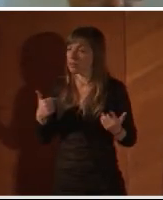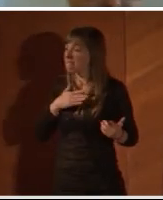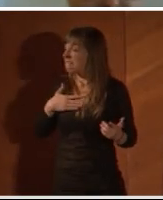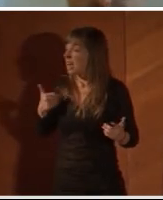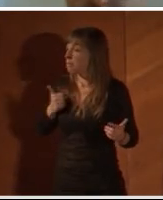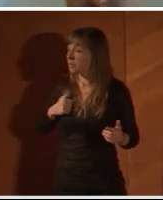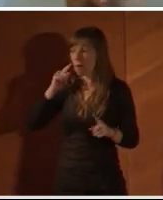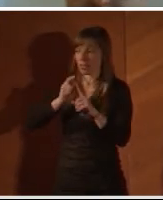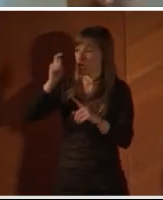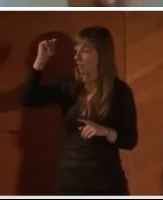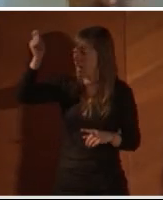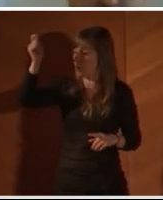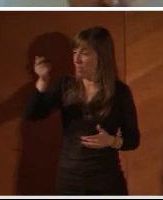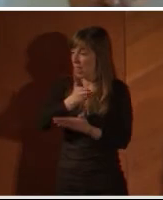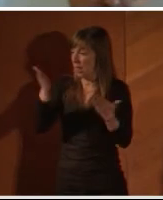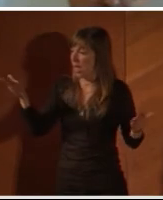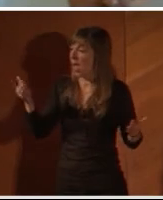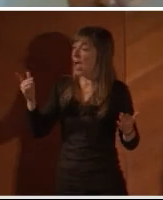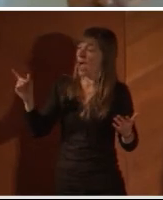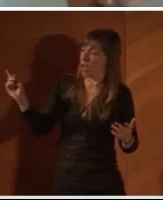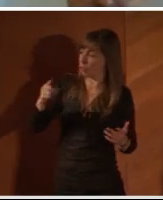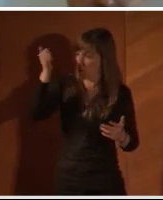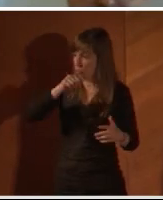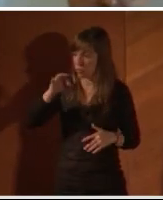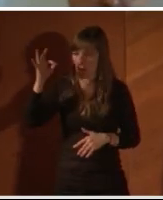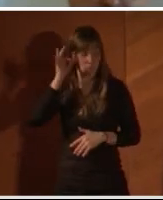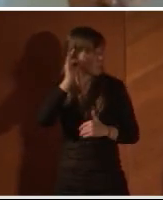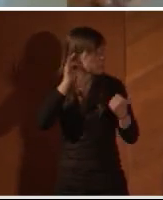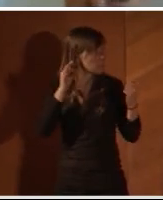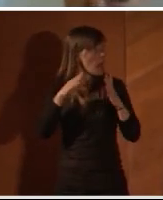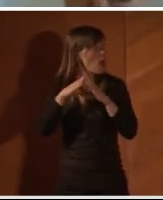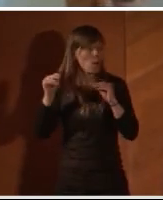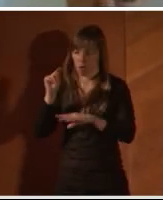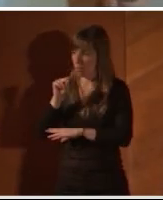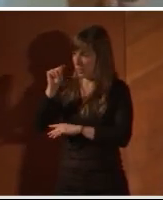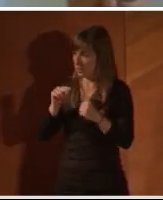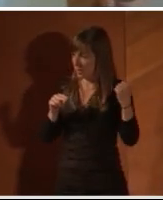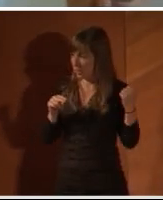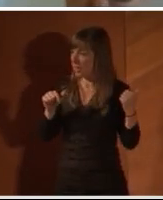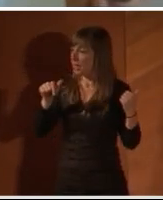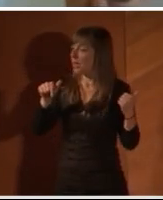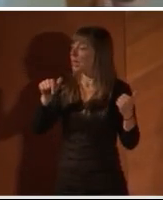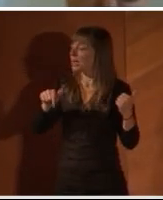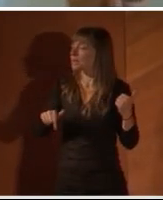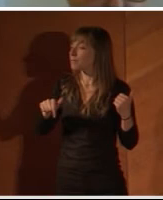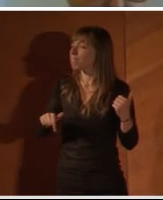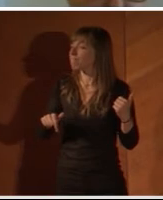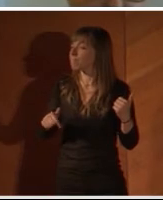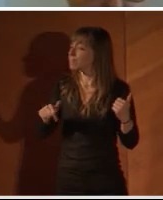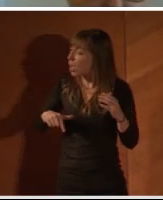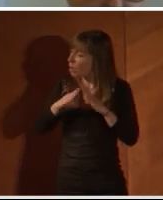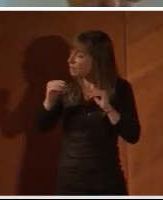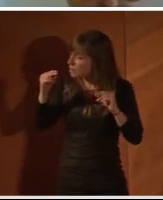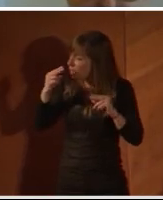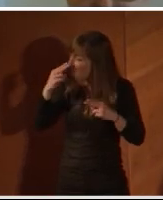saludaros a todas y a todos en esta mañana y en este acto. Es para una universidad pública,